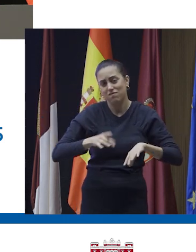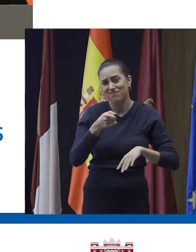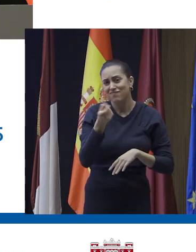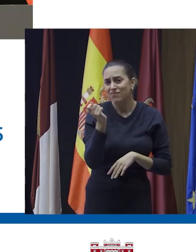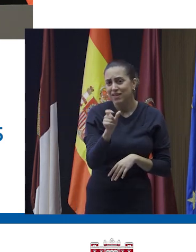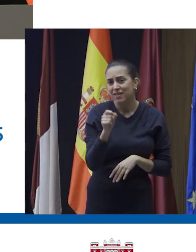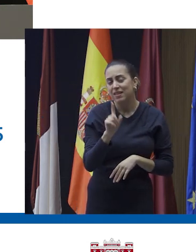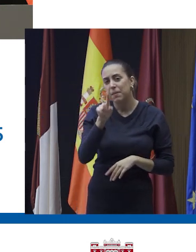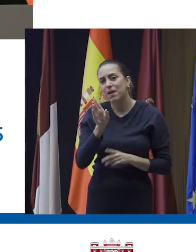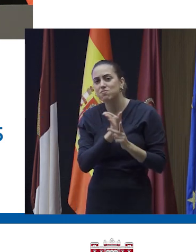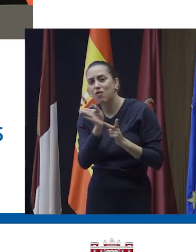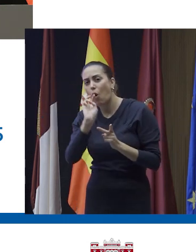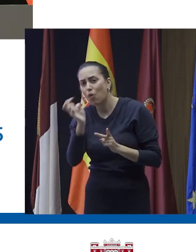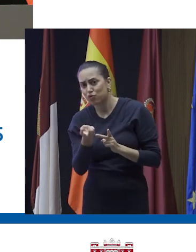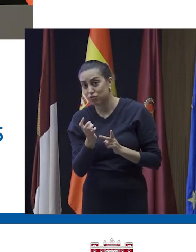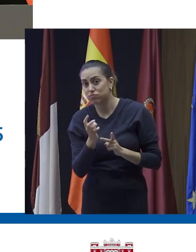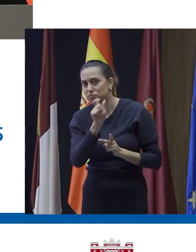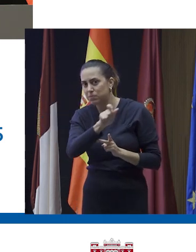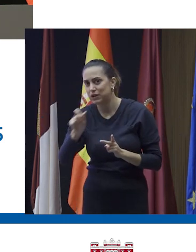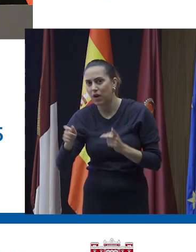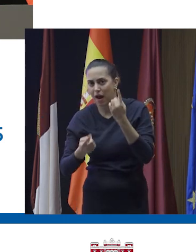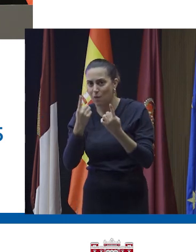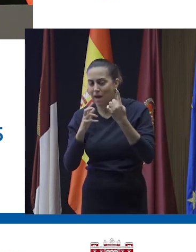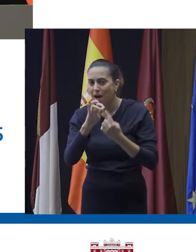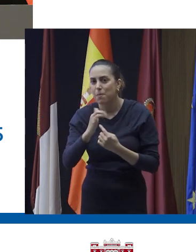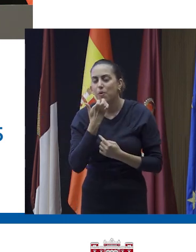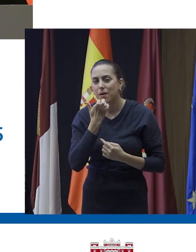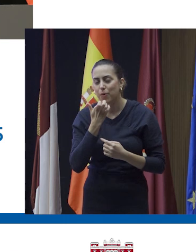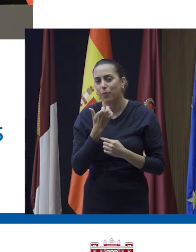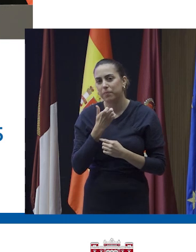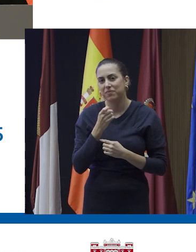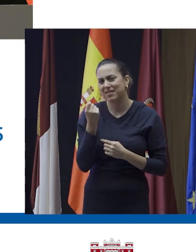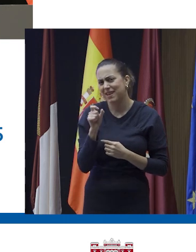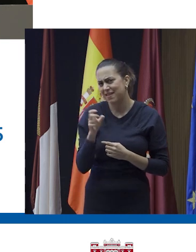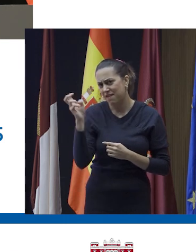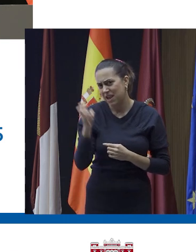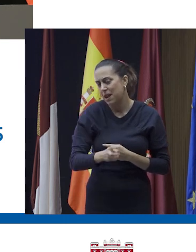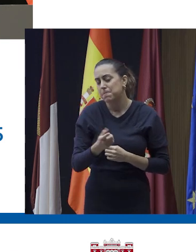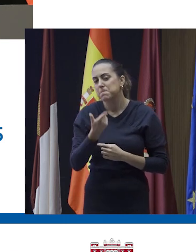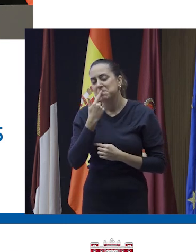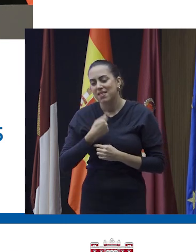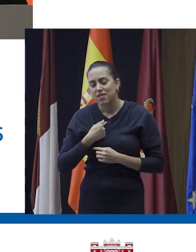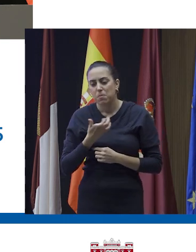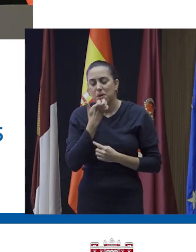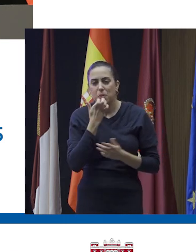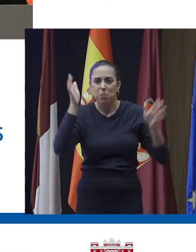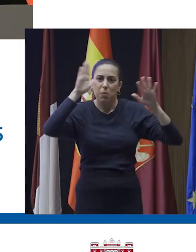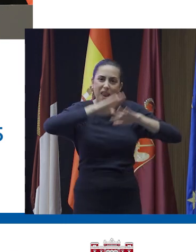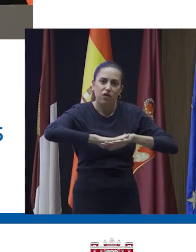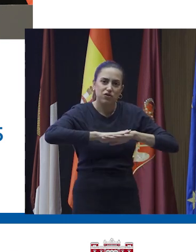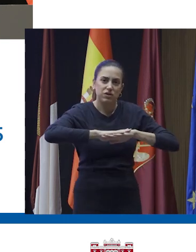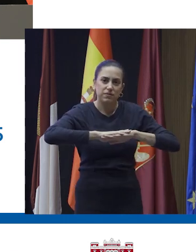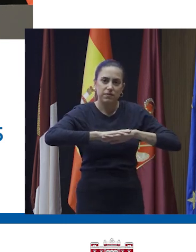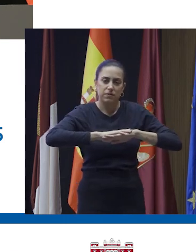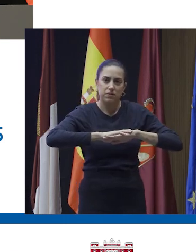porque por ejemplo hay gente que comúnmente refiere en la consulta que por las noches presenta una